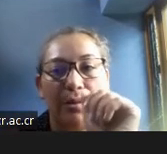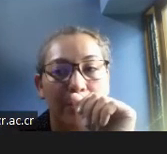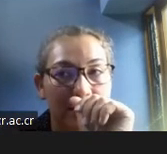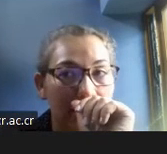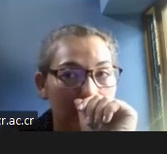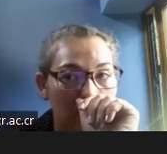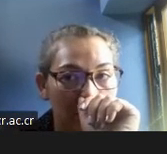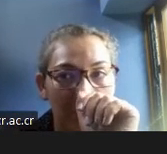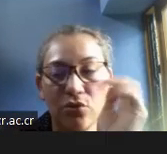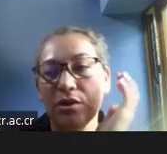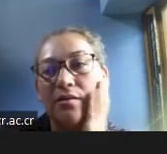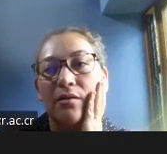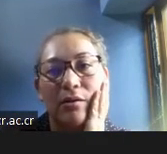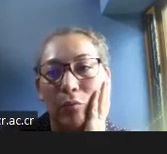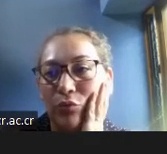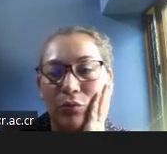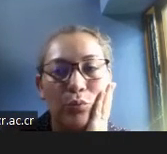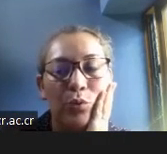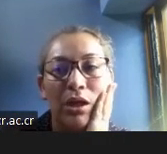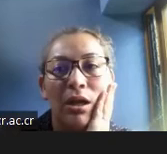personas con discapacidad y adultas mayores.